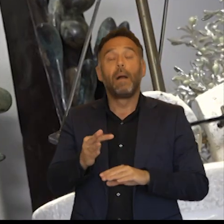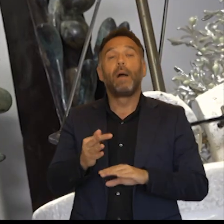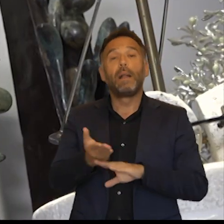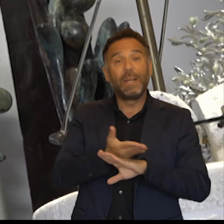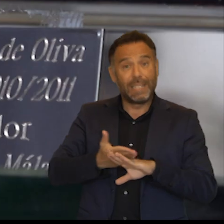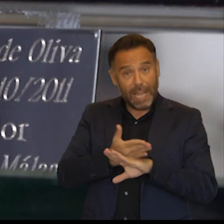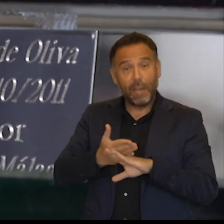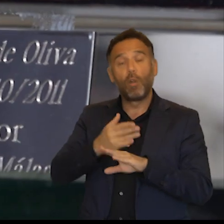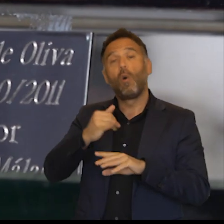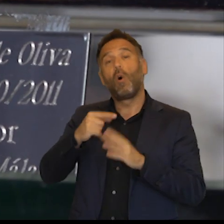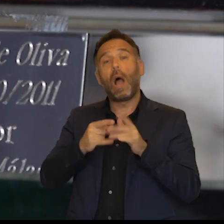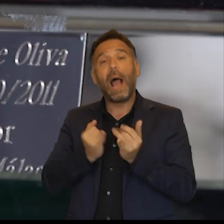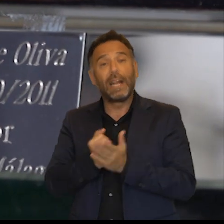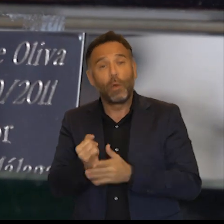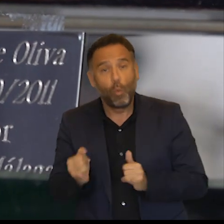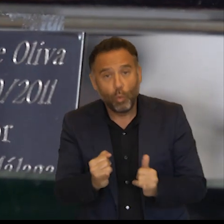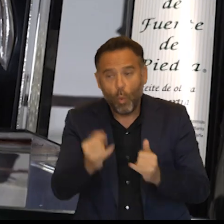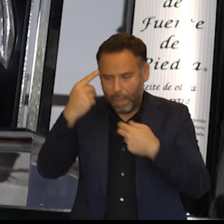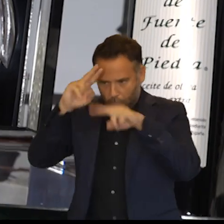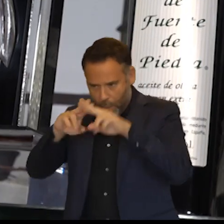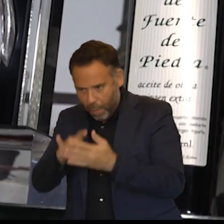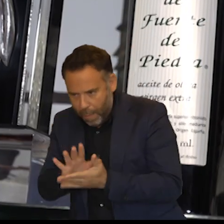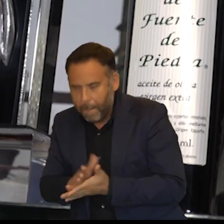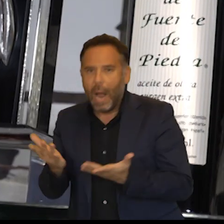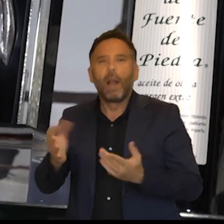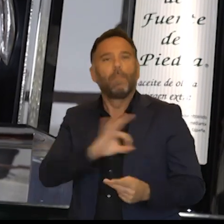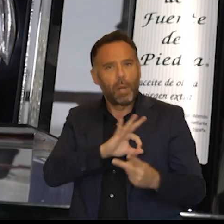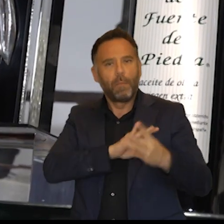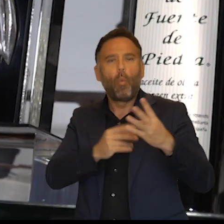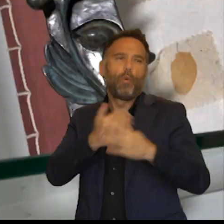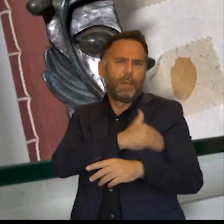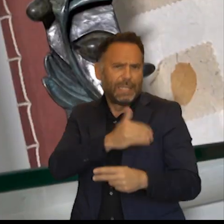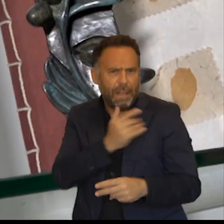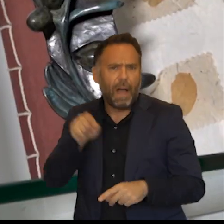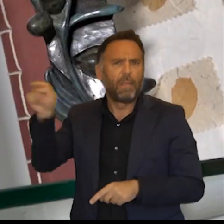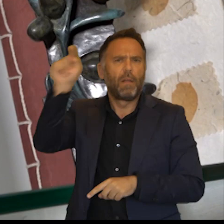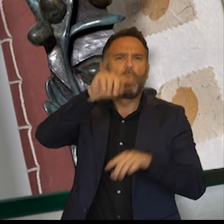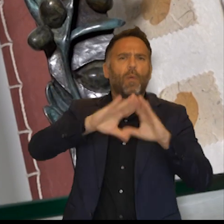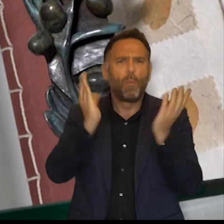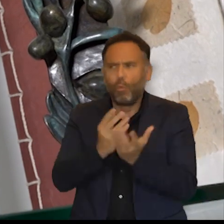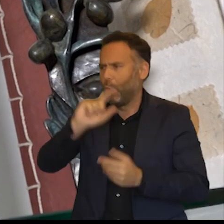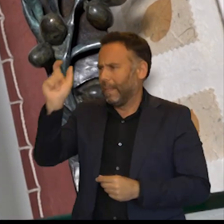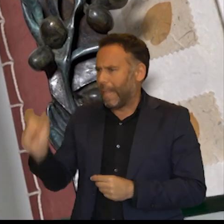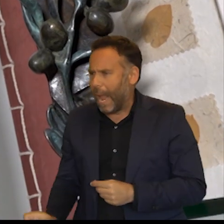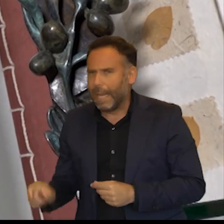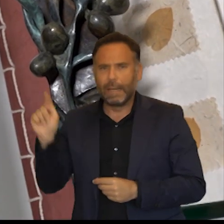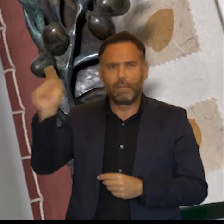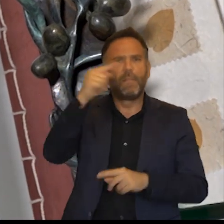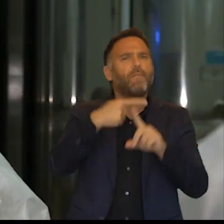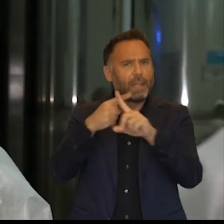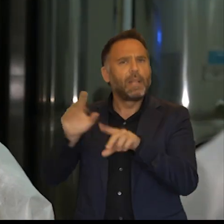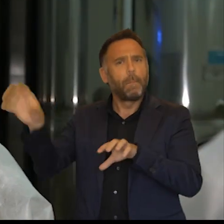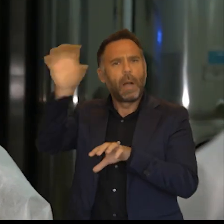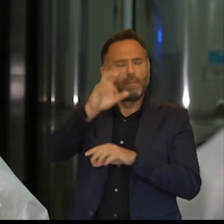nacional por el Ministerio de Agricultura, la Diputación de Málaga, distintas universidades del mundo, en Italia, en